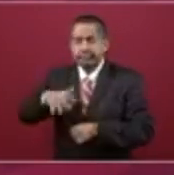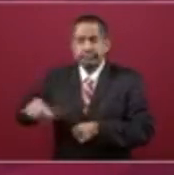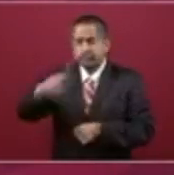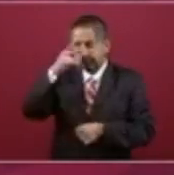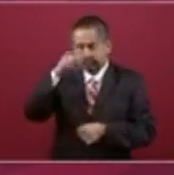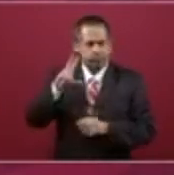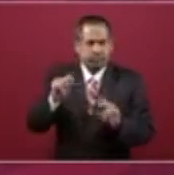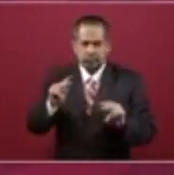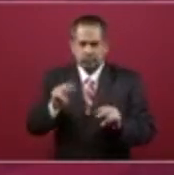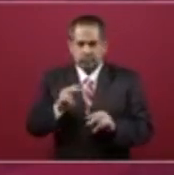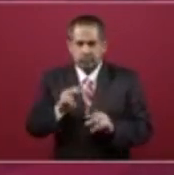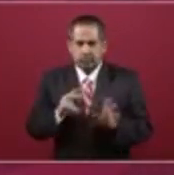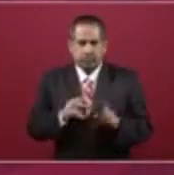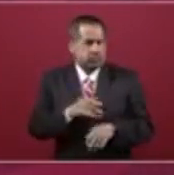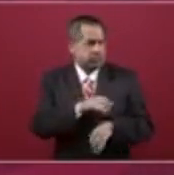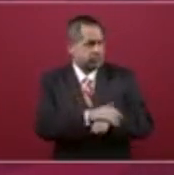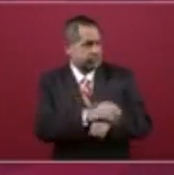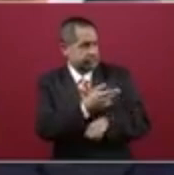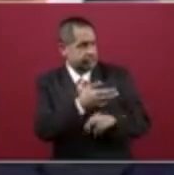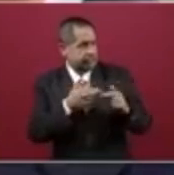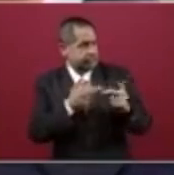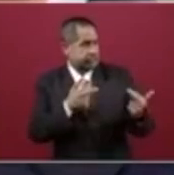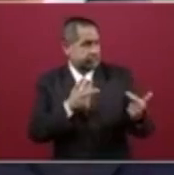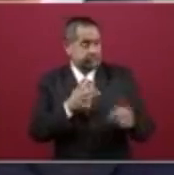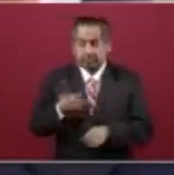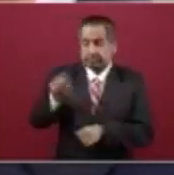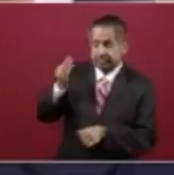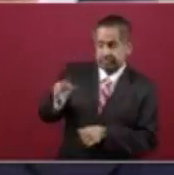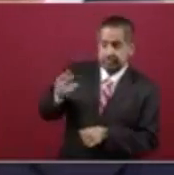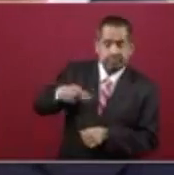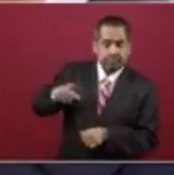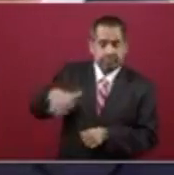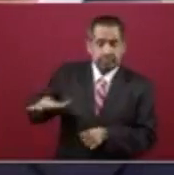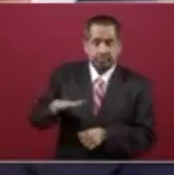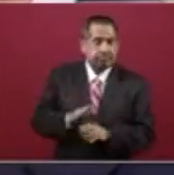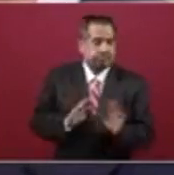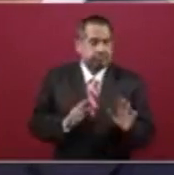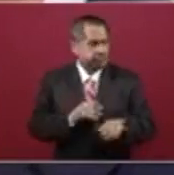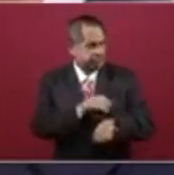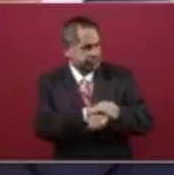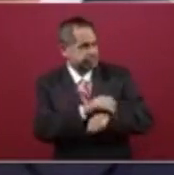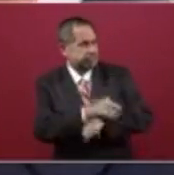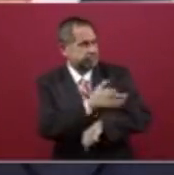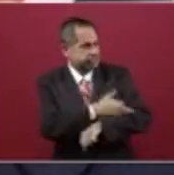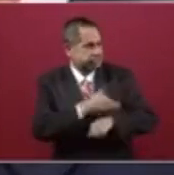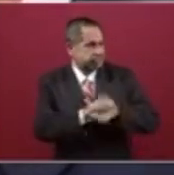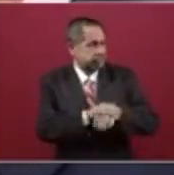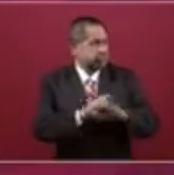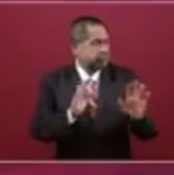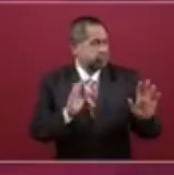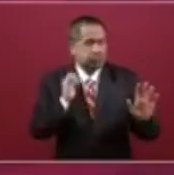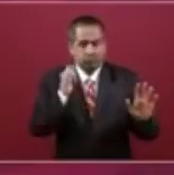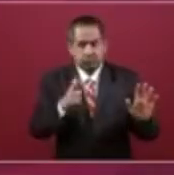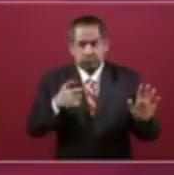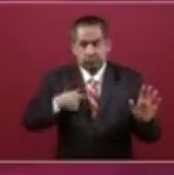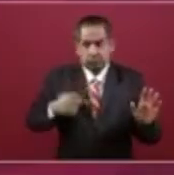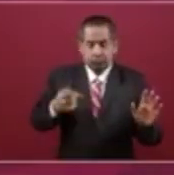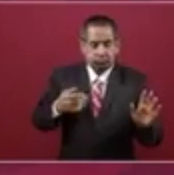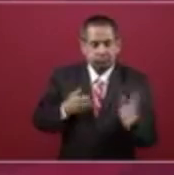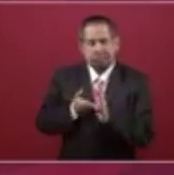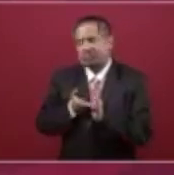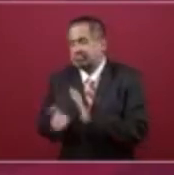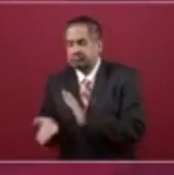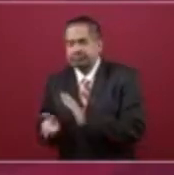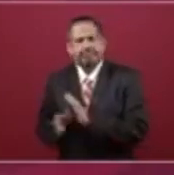Entonces, no por tener una relación de amistad o familiar, yo voy a torcer